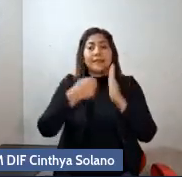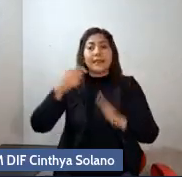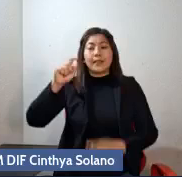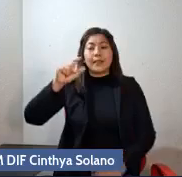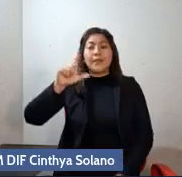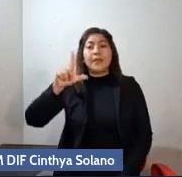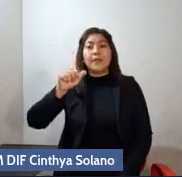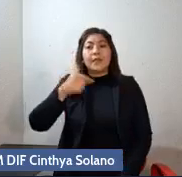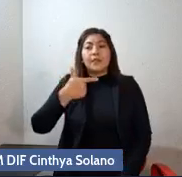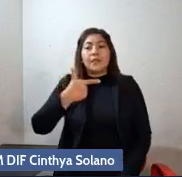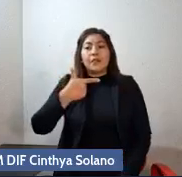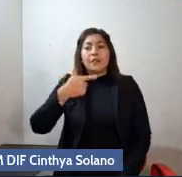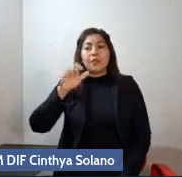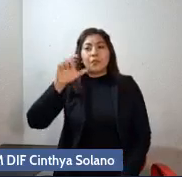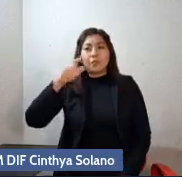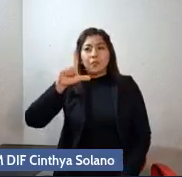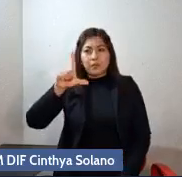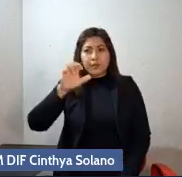cuando yo voy a